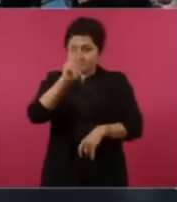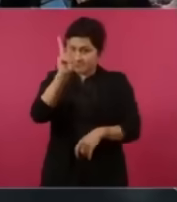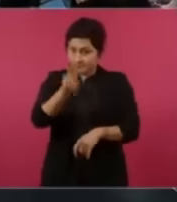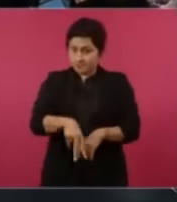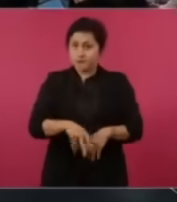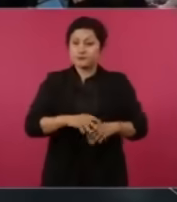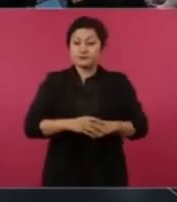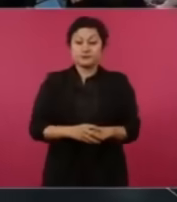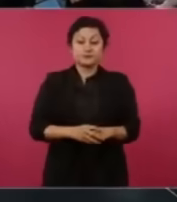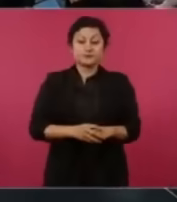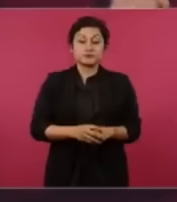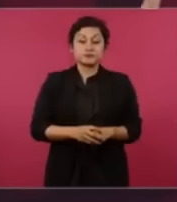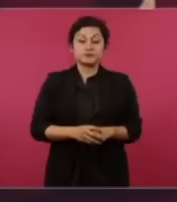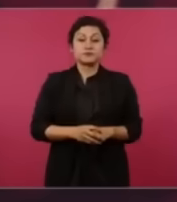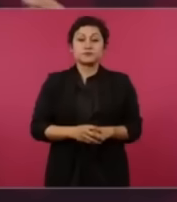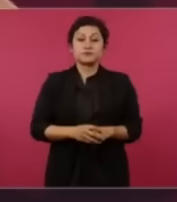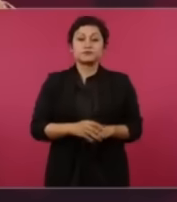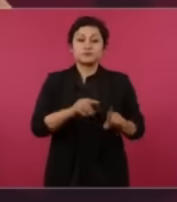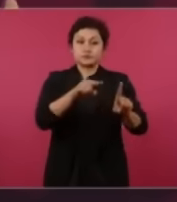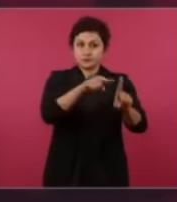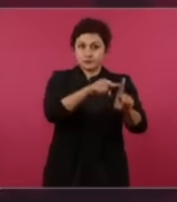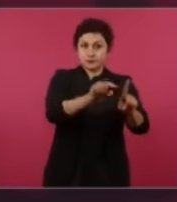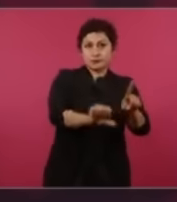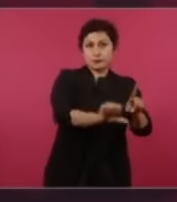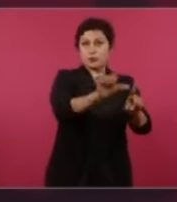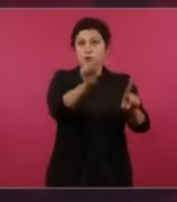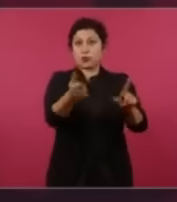hablando con otra persona.